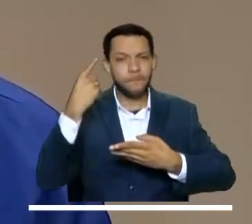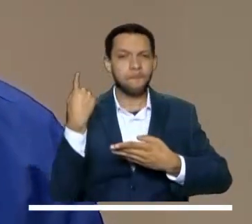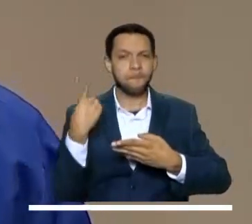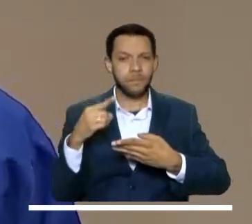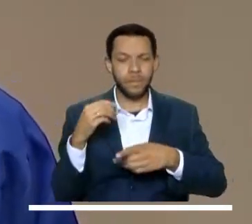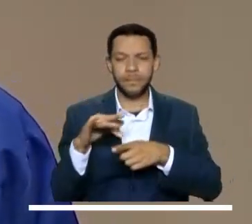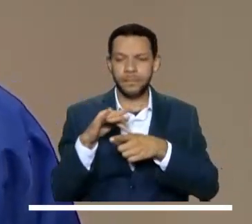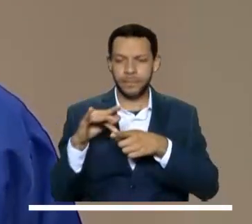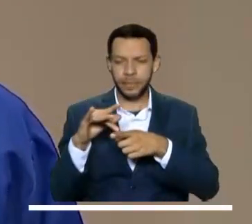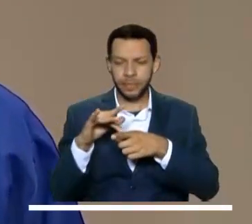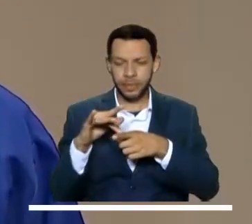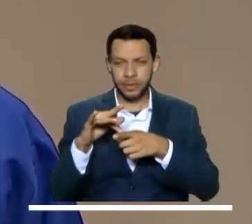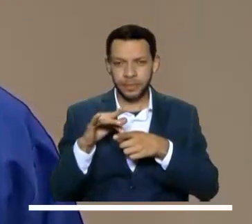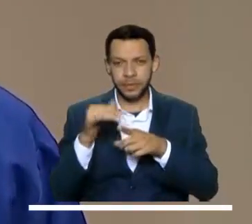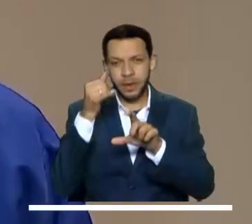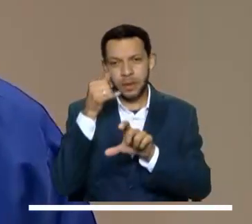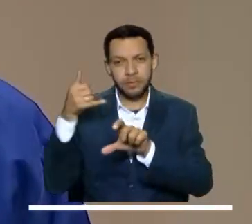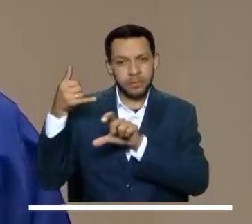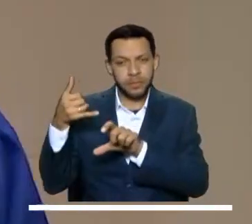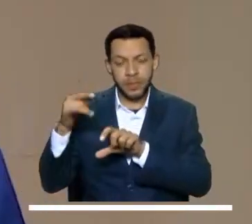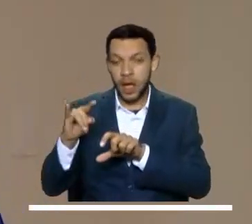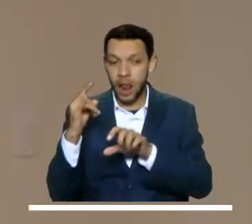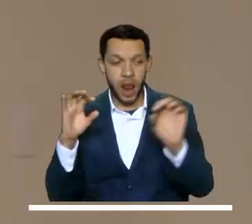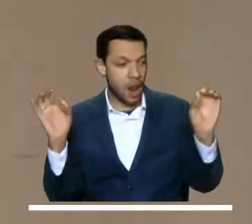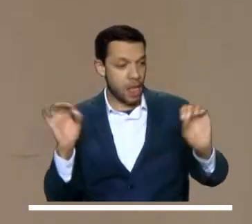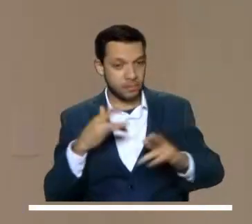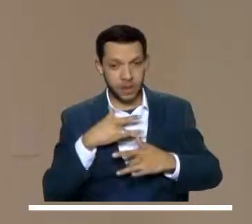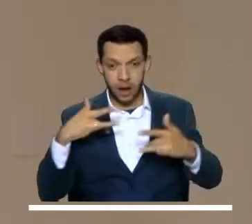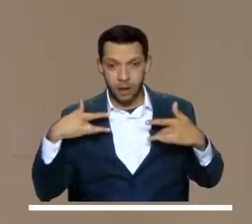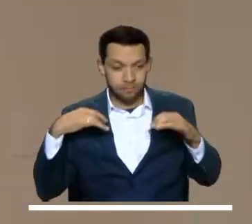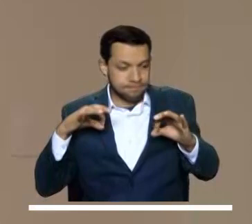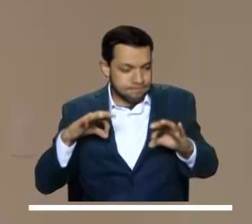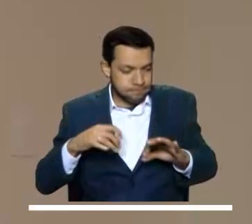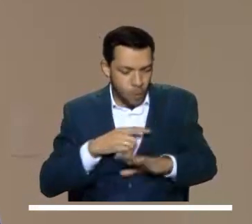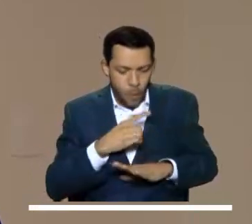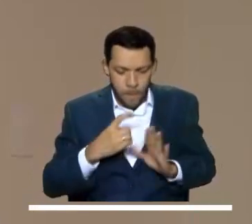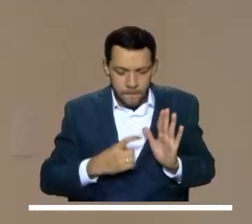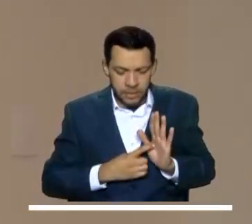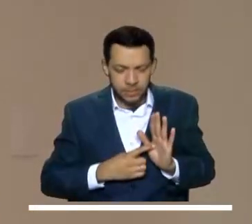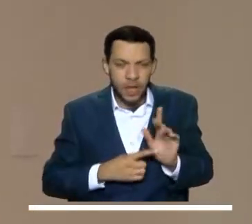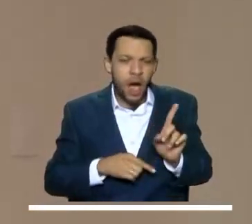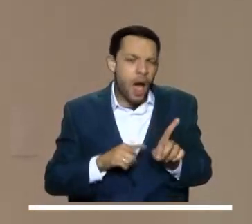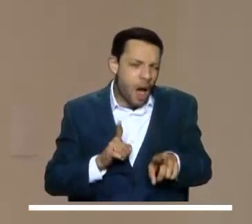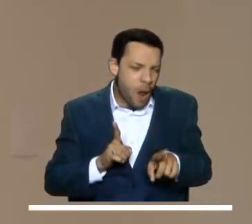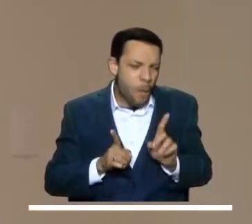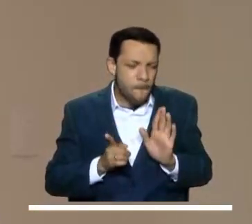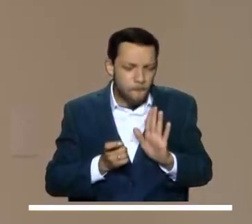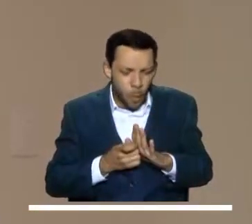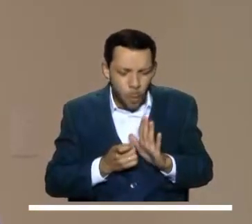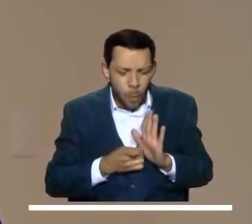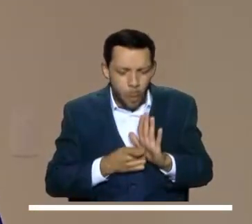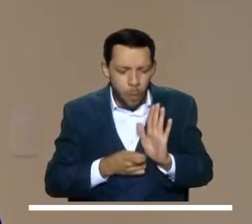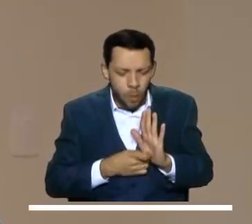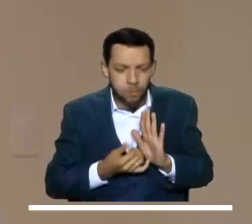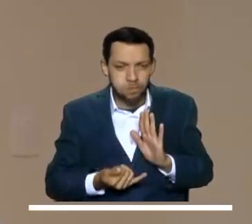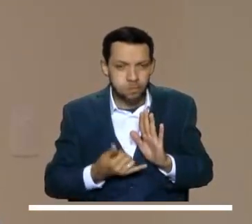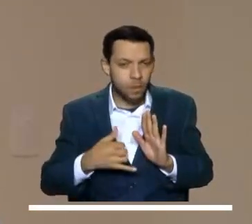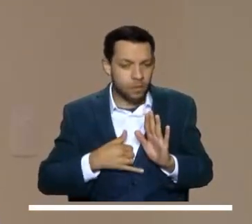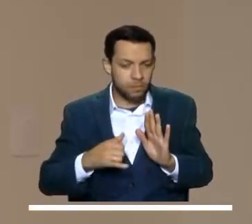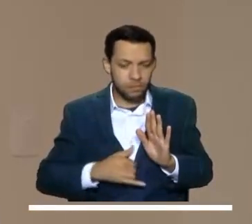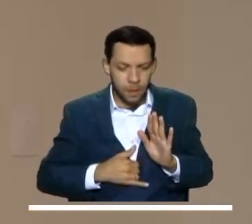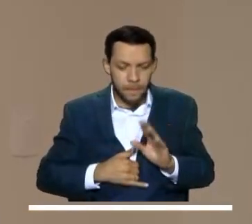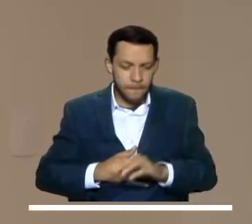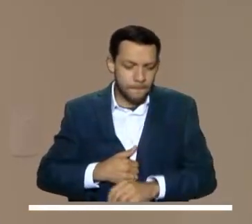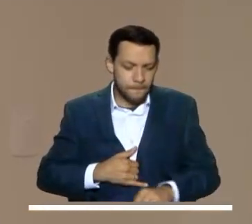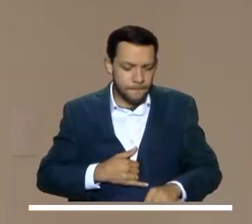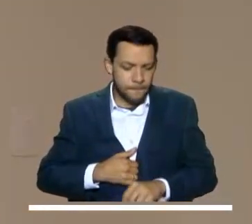de colonoscopia, no encontramos ninguna lesión, salvo unas pequeñas hemorroides en la parte distal, que son las que presentan esa sintomatología